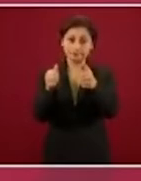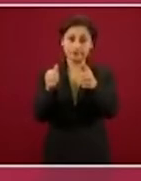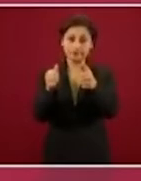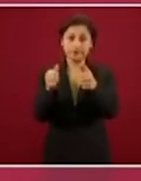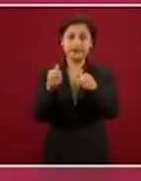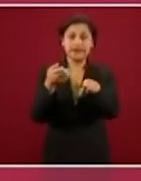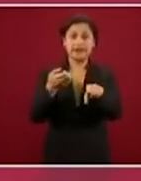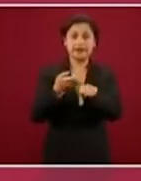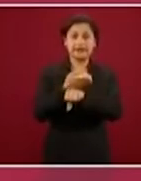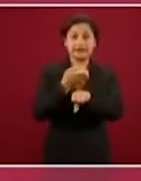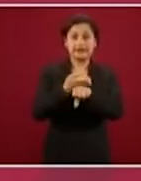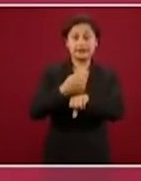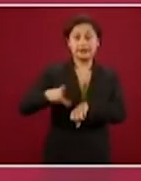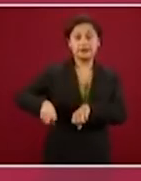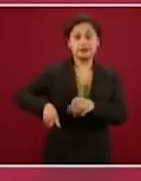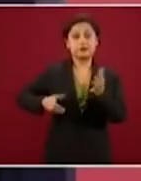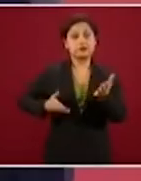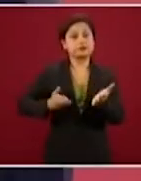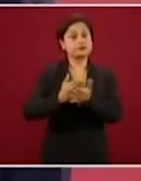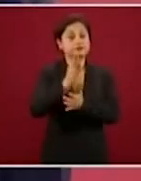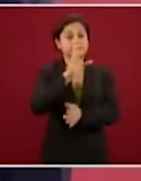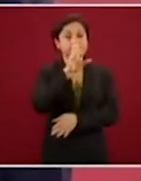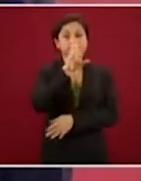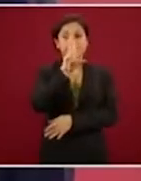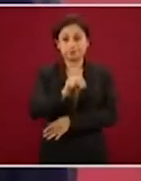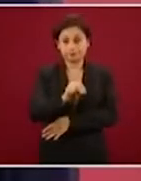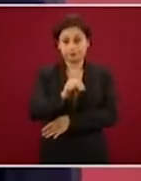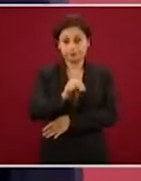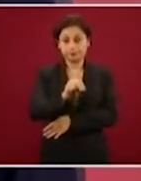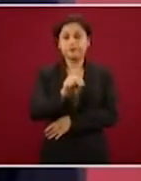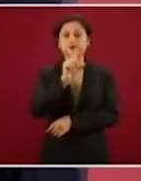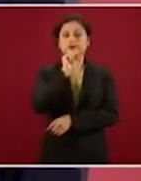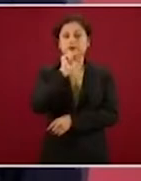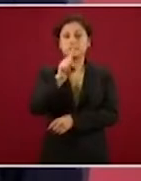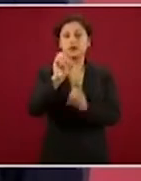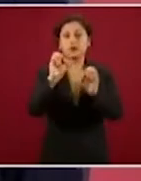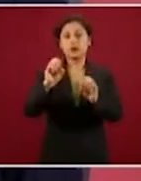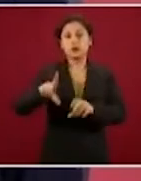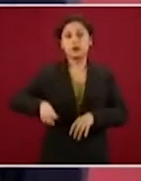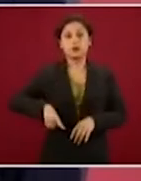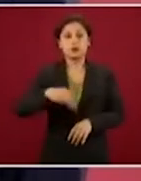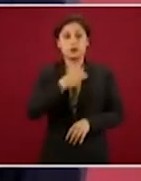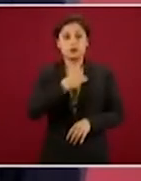estatales o los gobiernos municipales.